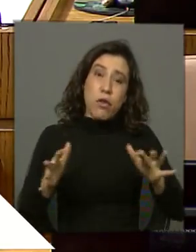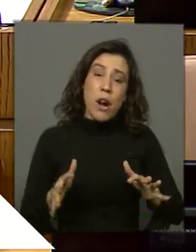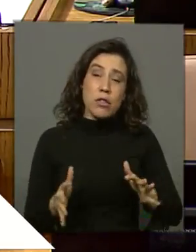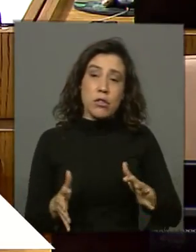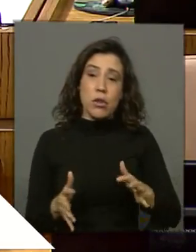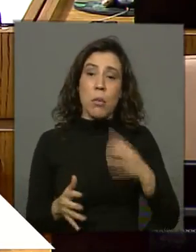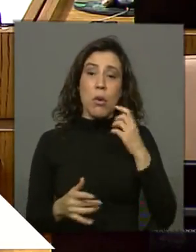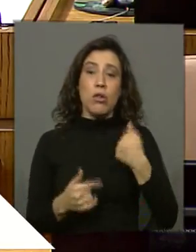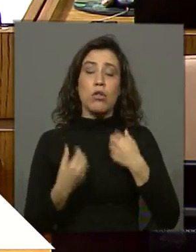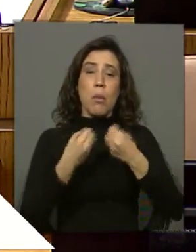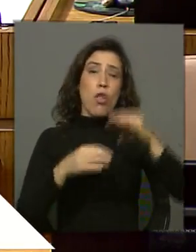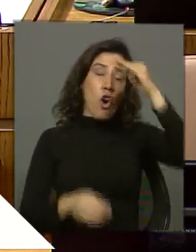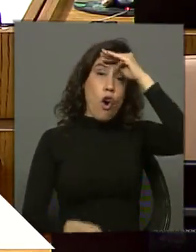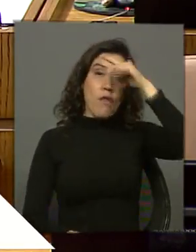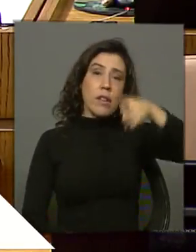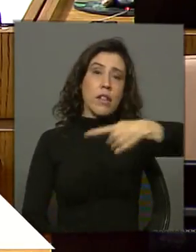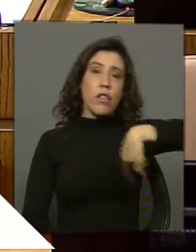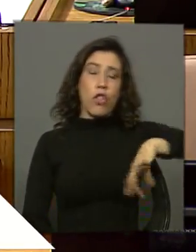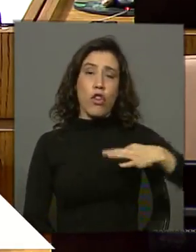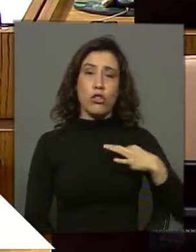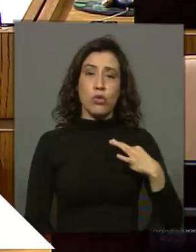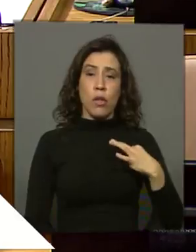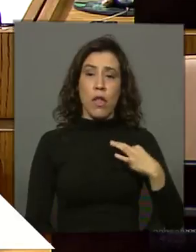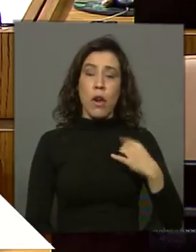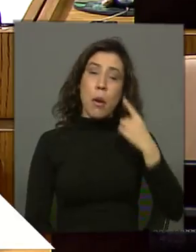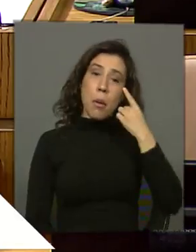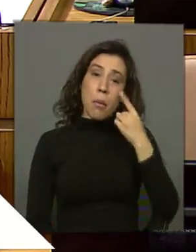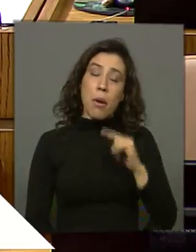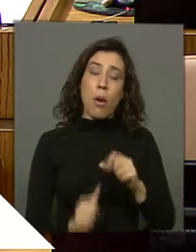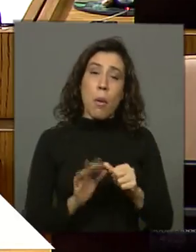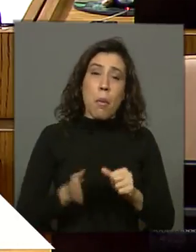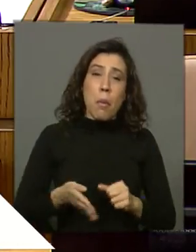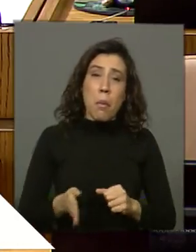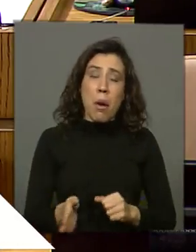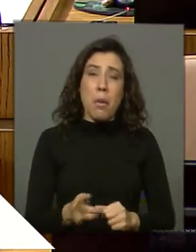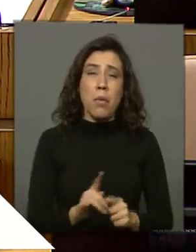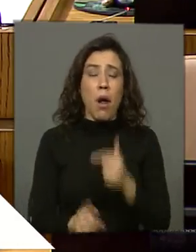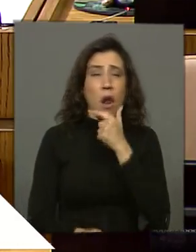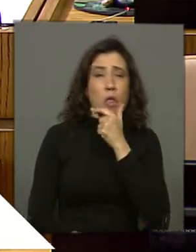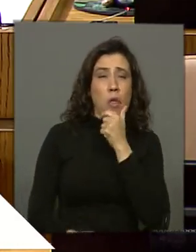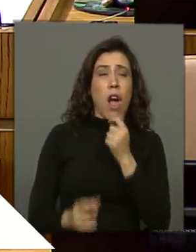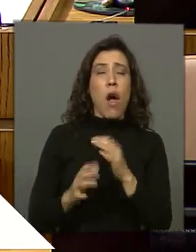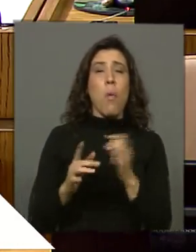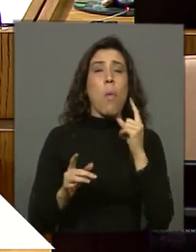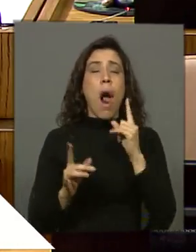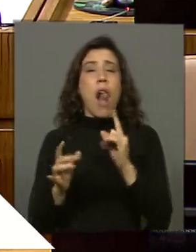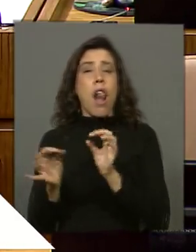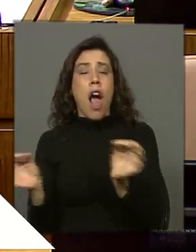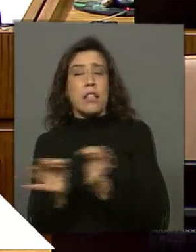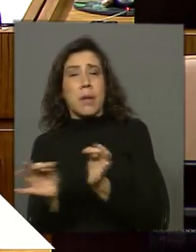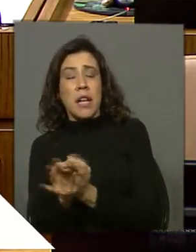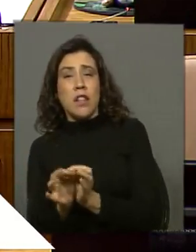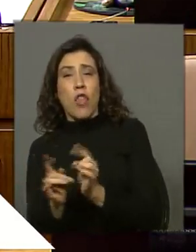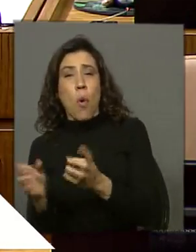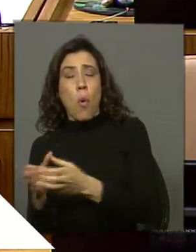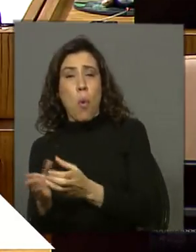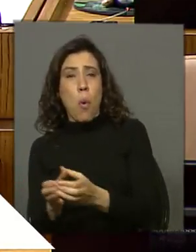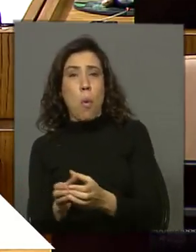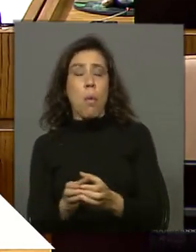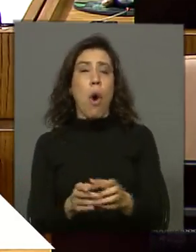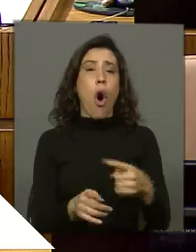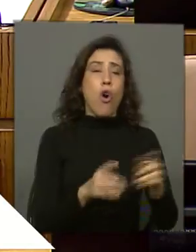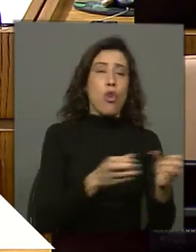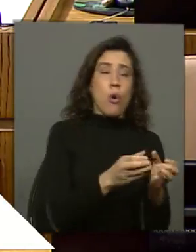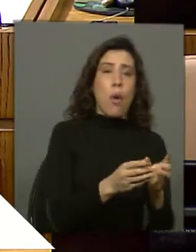porque hemos perdido la confianza de los ciudadanos pero de manera permanente poner en tela de juicio cuáles son los argumentos de uno y otro porque unos son idiotas y no